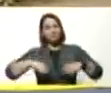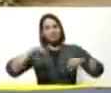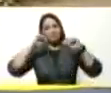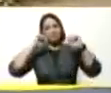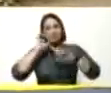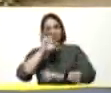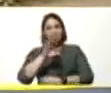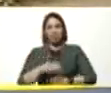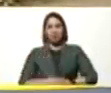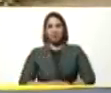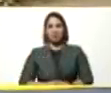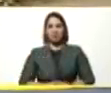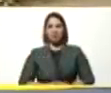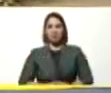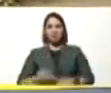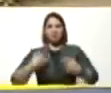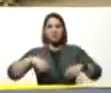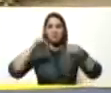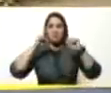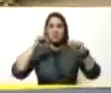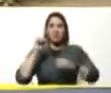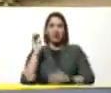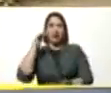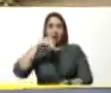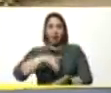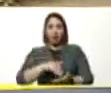patria! ¡Que viva Aragua!